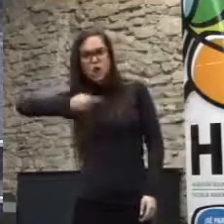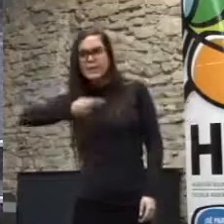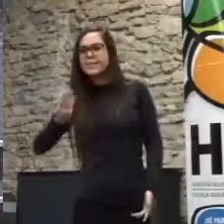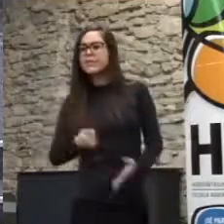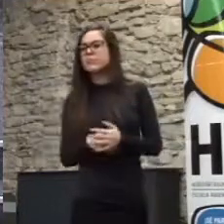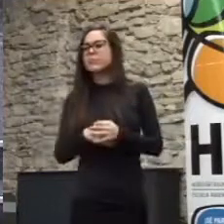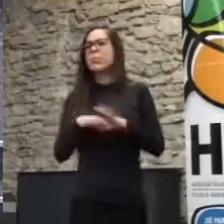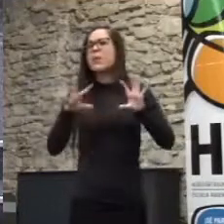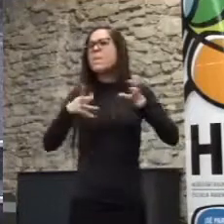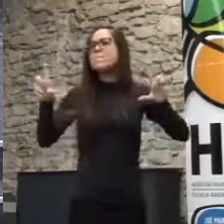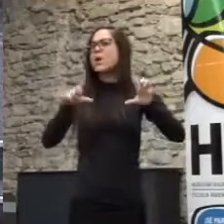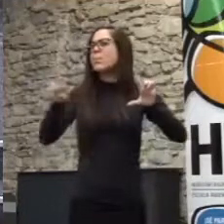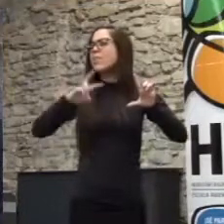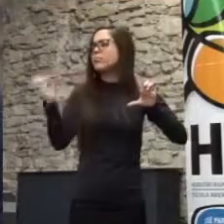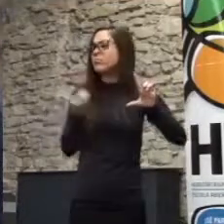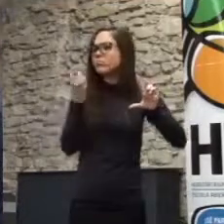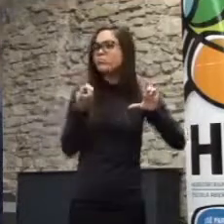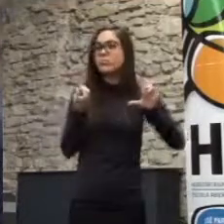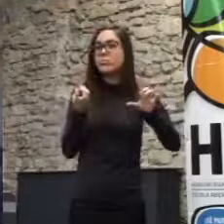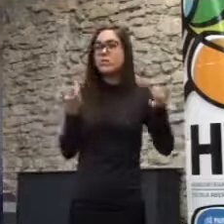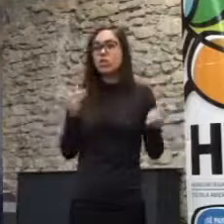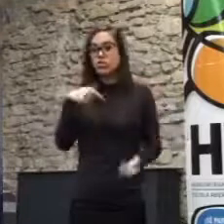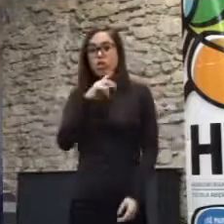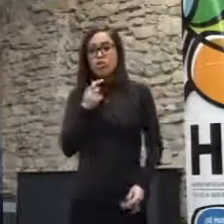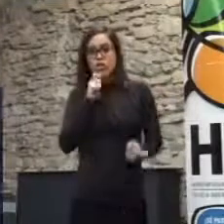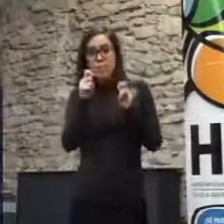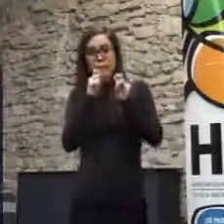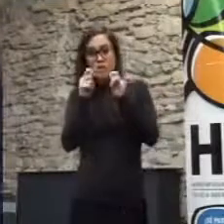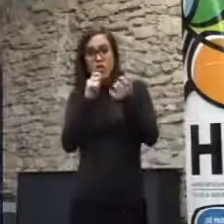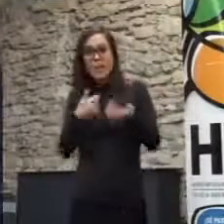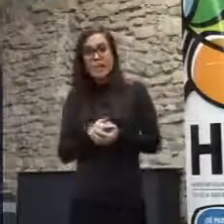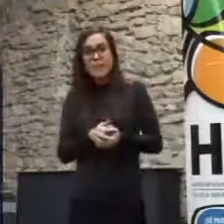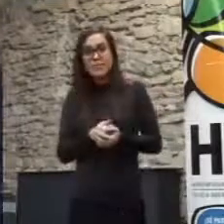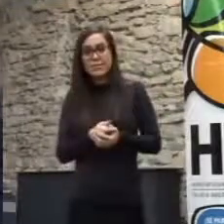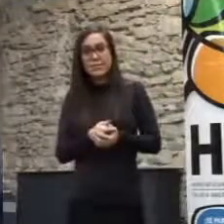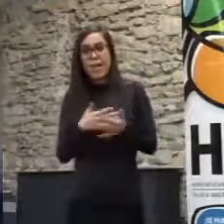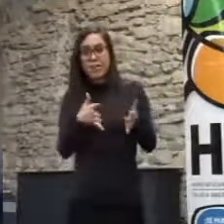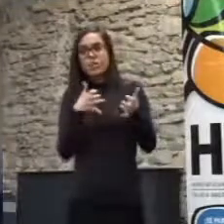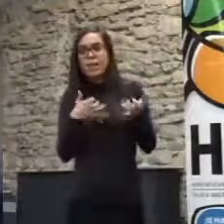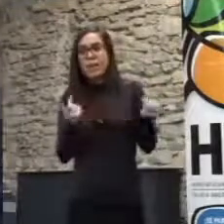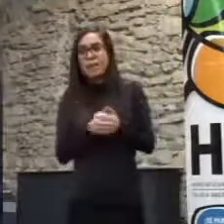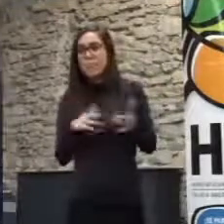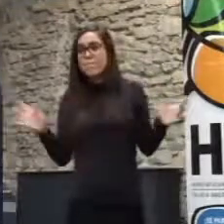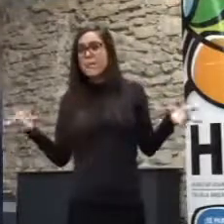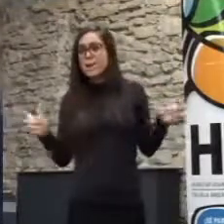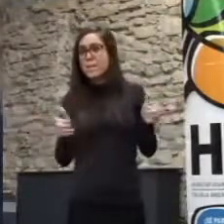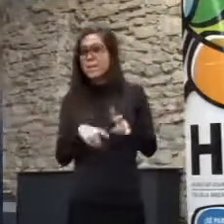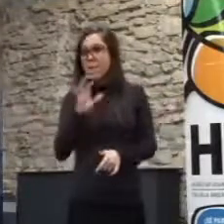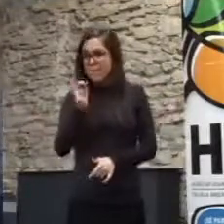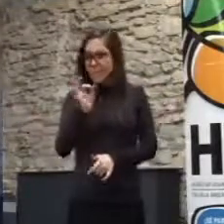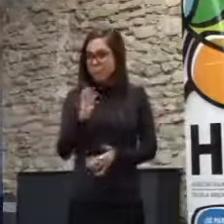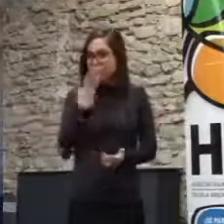nosotros, pueda dar porque sus periodistas las han conseguido, son cada vez menos. Eso es irreprochable. Efectivamente es